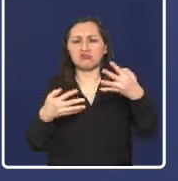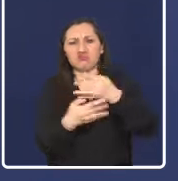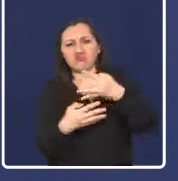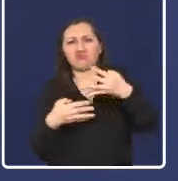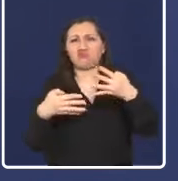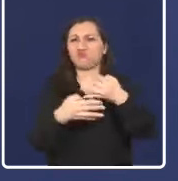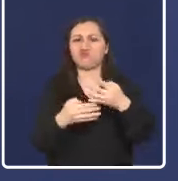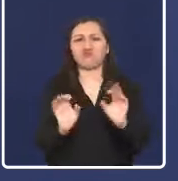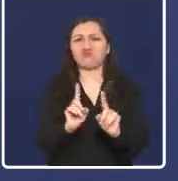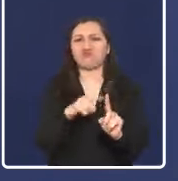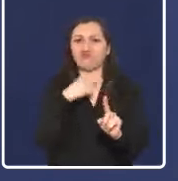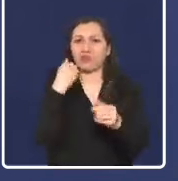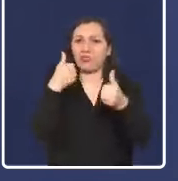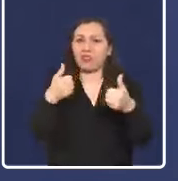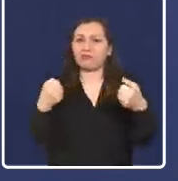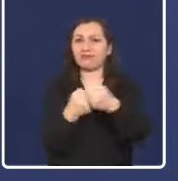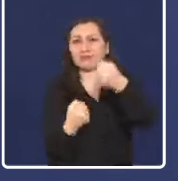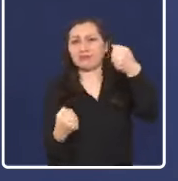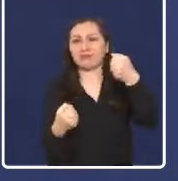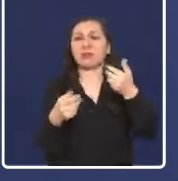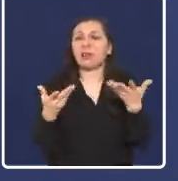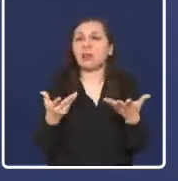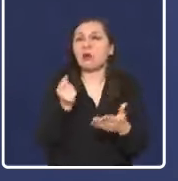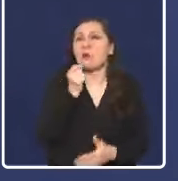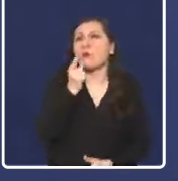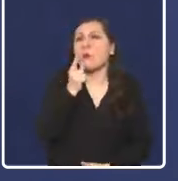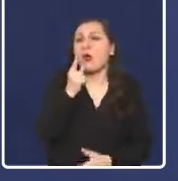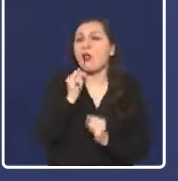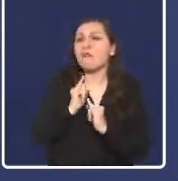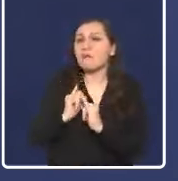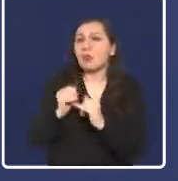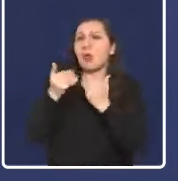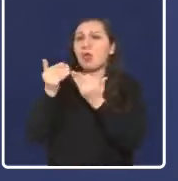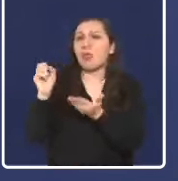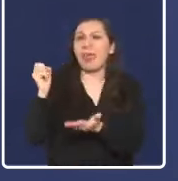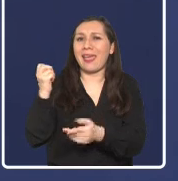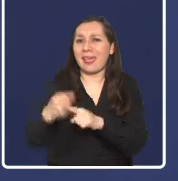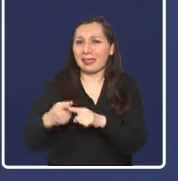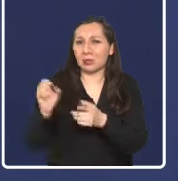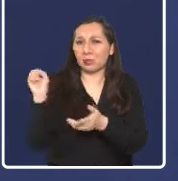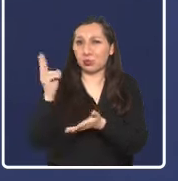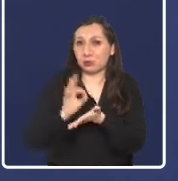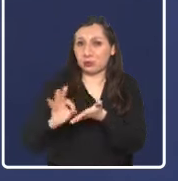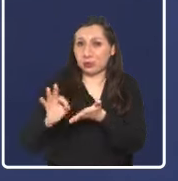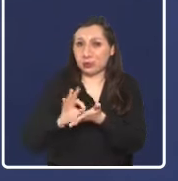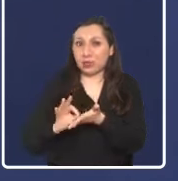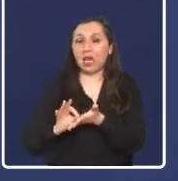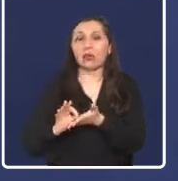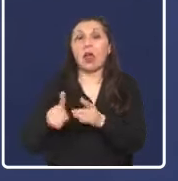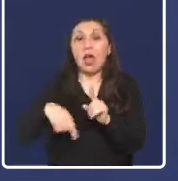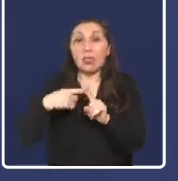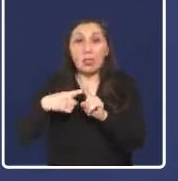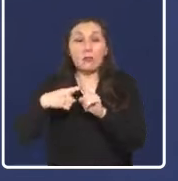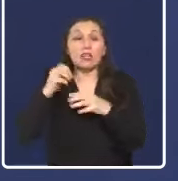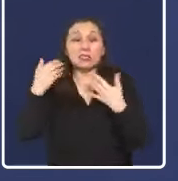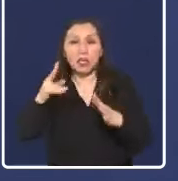Entonces, finalmente, esa es la información que necesitamos saber. ¿Qué información le entregó el ex subsecretario Monsalves, además de haber revisado las cámaras? Y